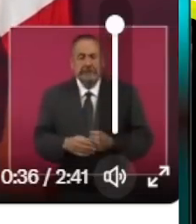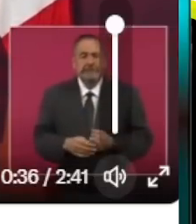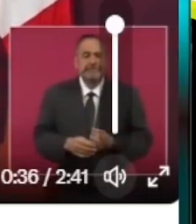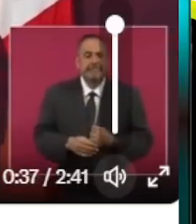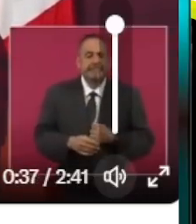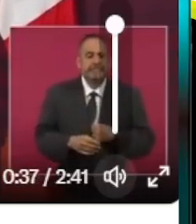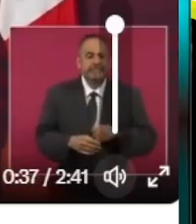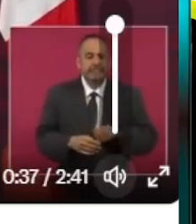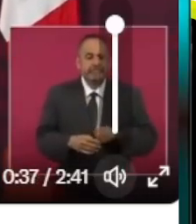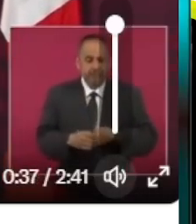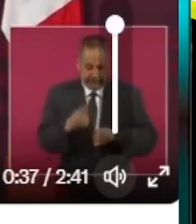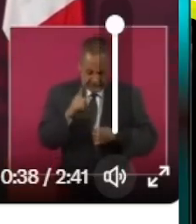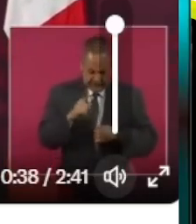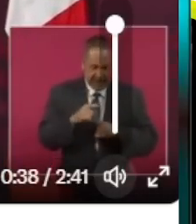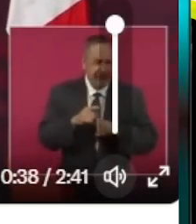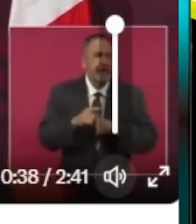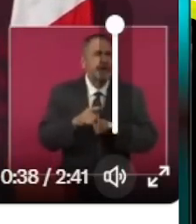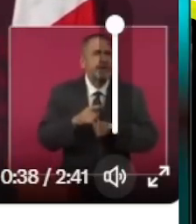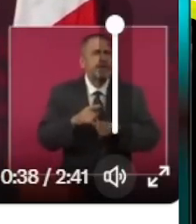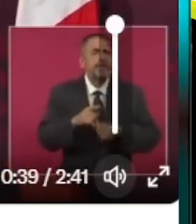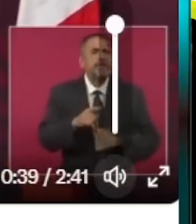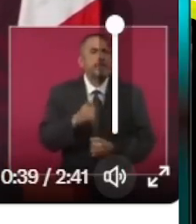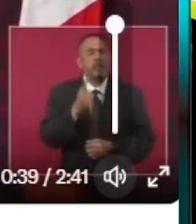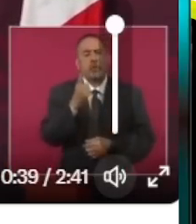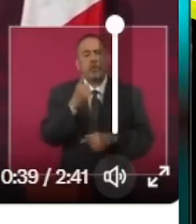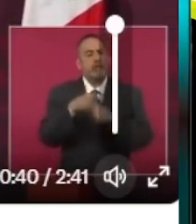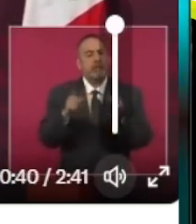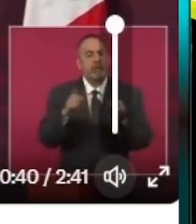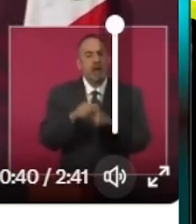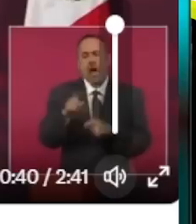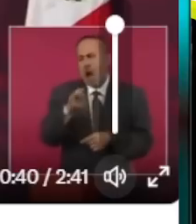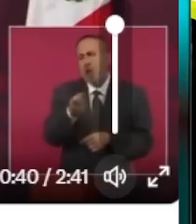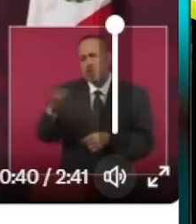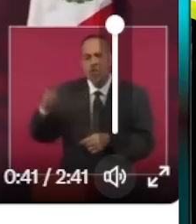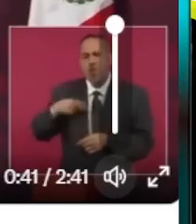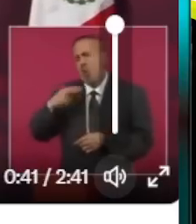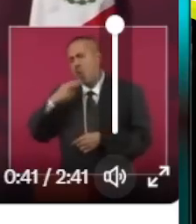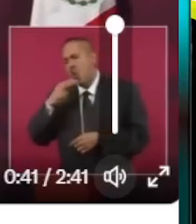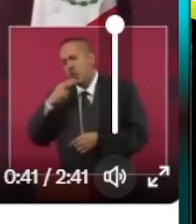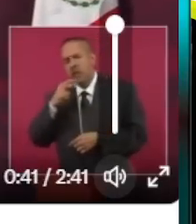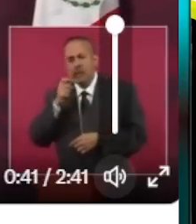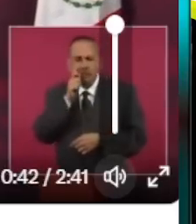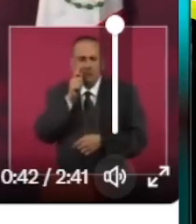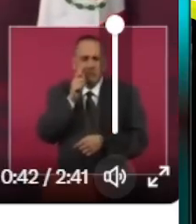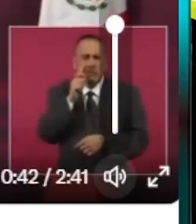una cosa es el consumo el que